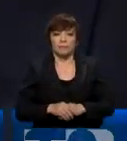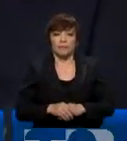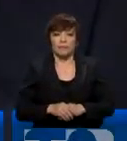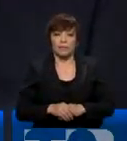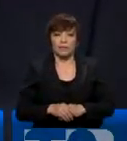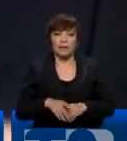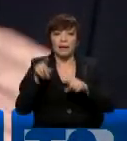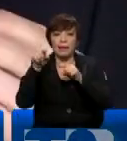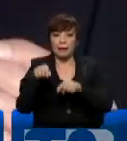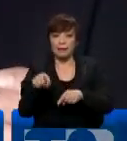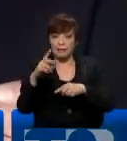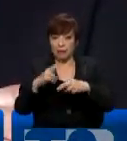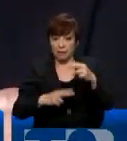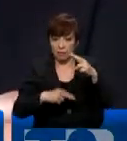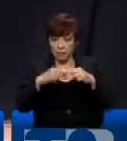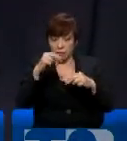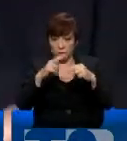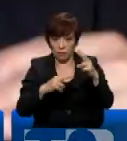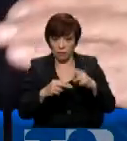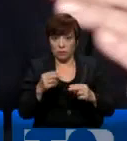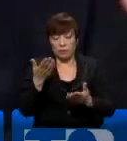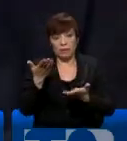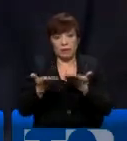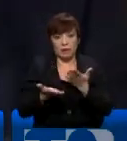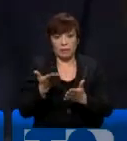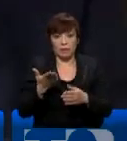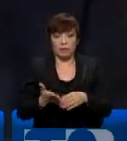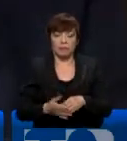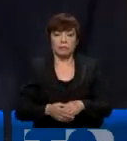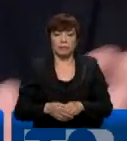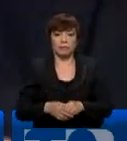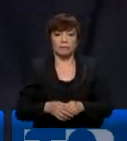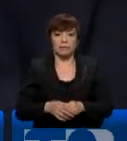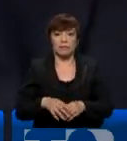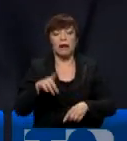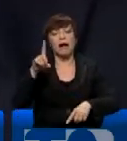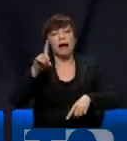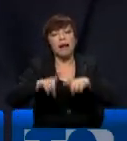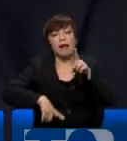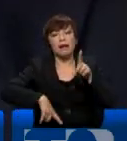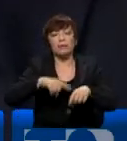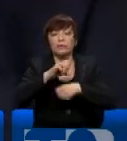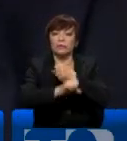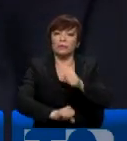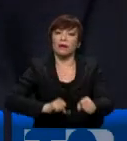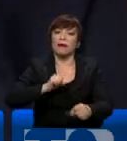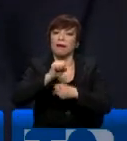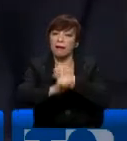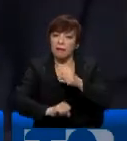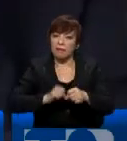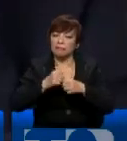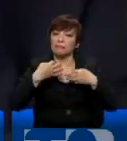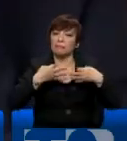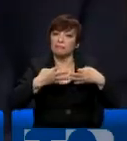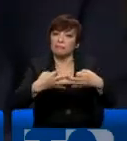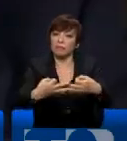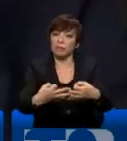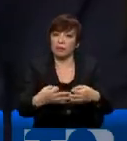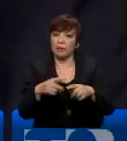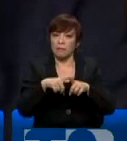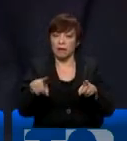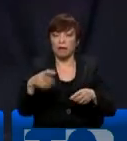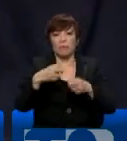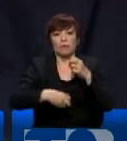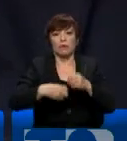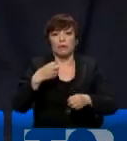nueva refinería, que de hacerse tomará algunos años, no nos debe hacer olvidar un problema